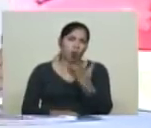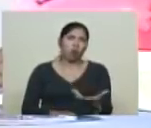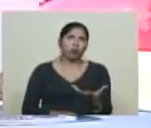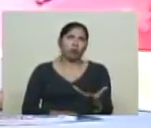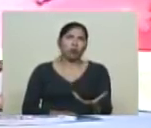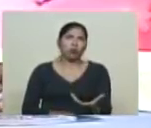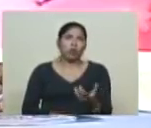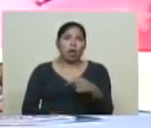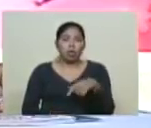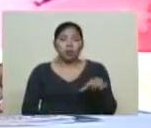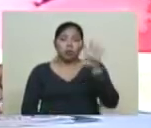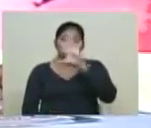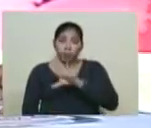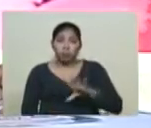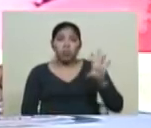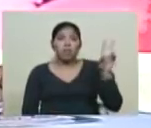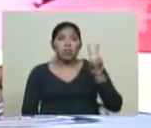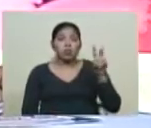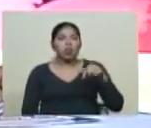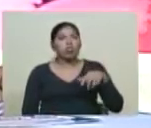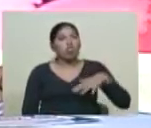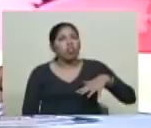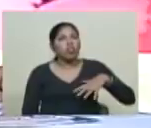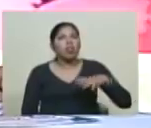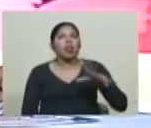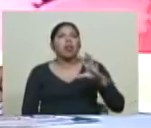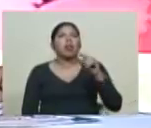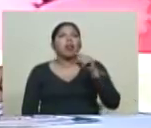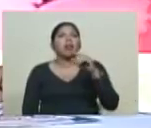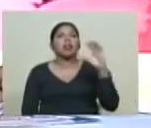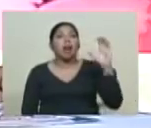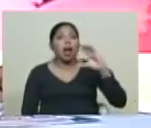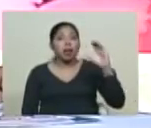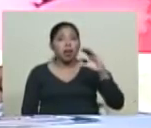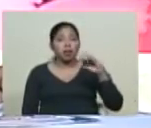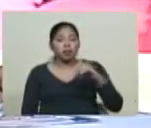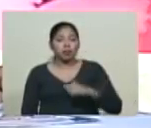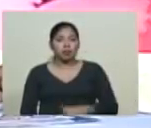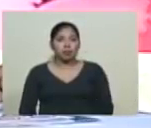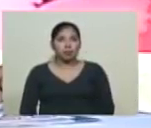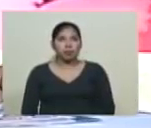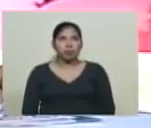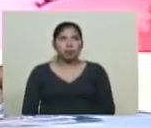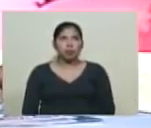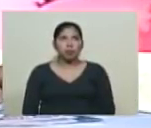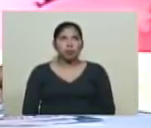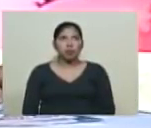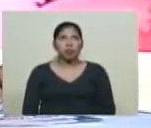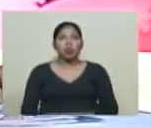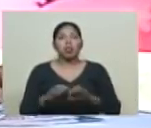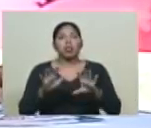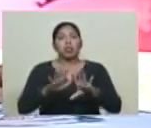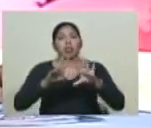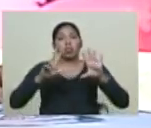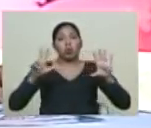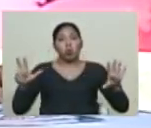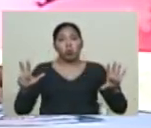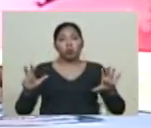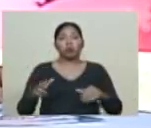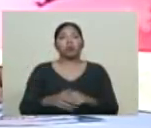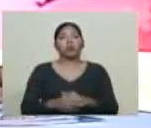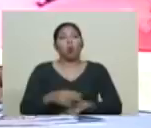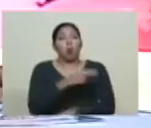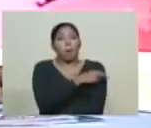a nivel nacional, sino en la ciudad de Caracas, que es la rehabilitación integral de 18 centros de salud, que